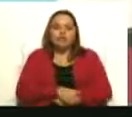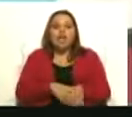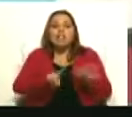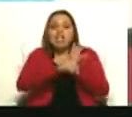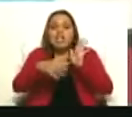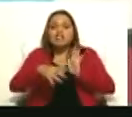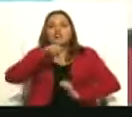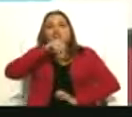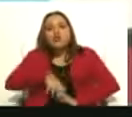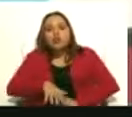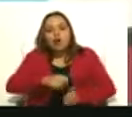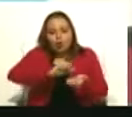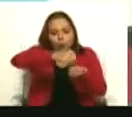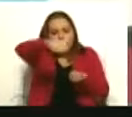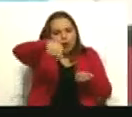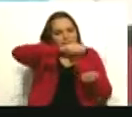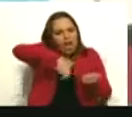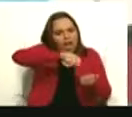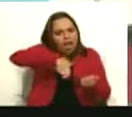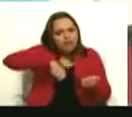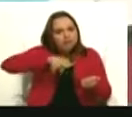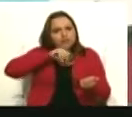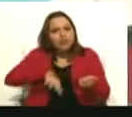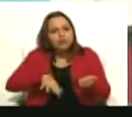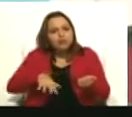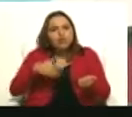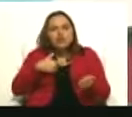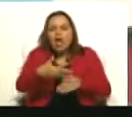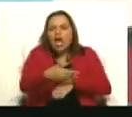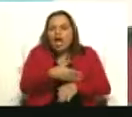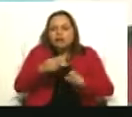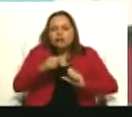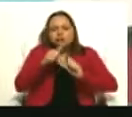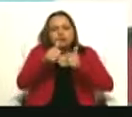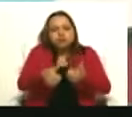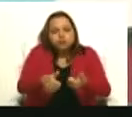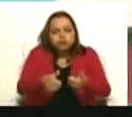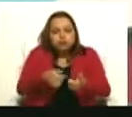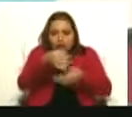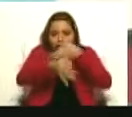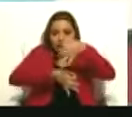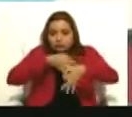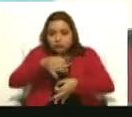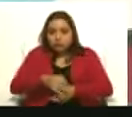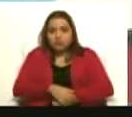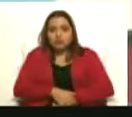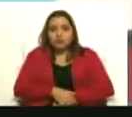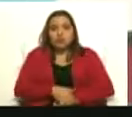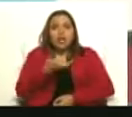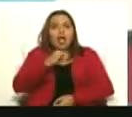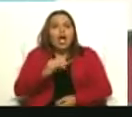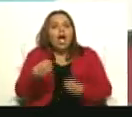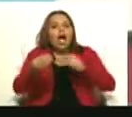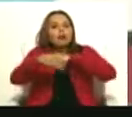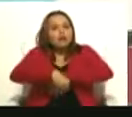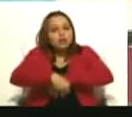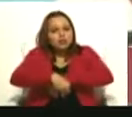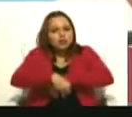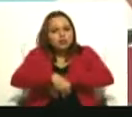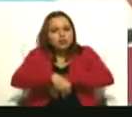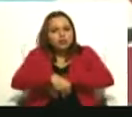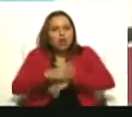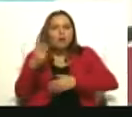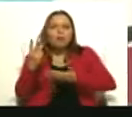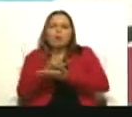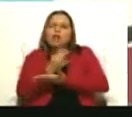históricos, los títulos. Yo decía al inicio, cuando se llega al tratado de